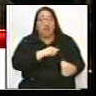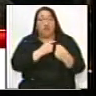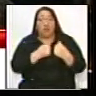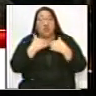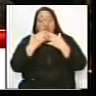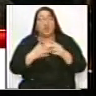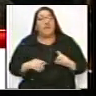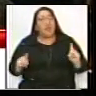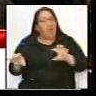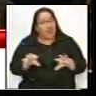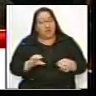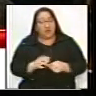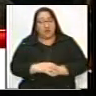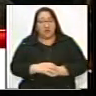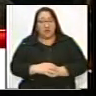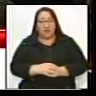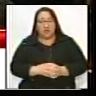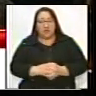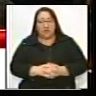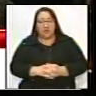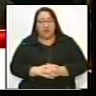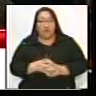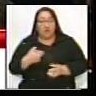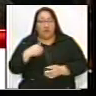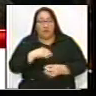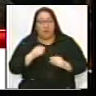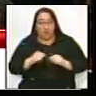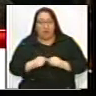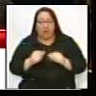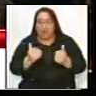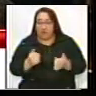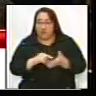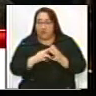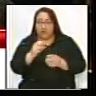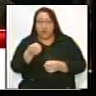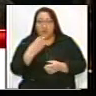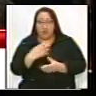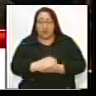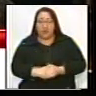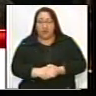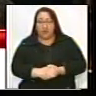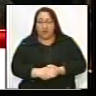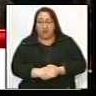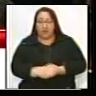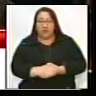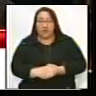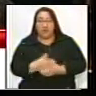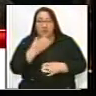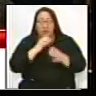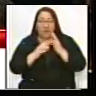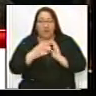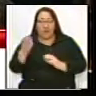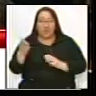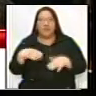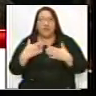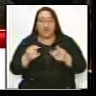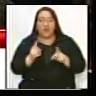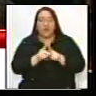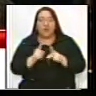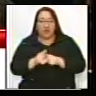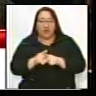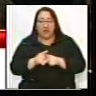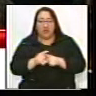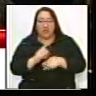hacerlo, pero hay que hacerlo. Lo que vamos a hacer a continuación es, como usted dice, mandar esta comunicación para que puedan poner por